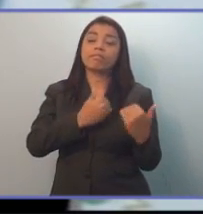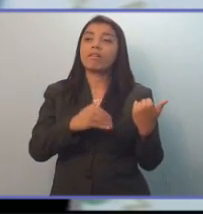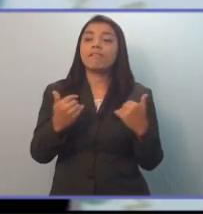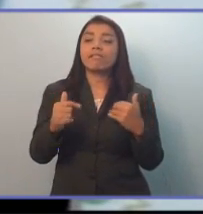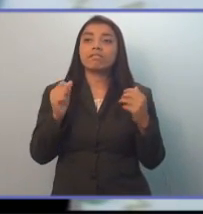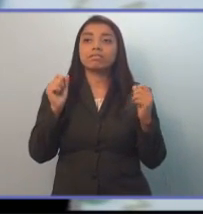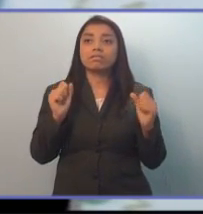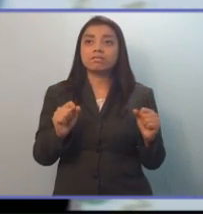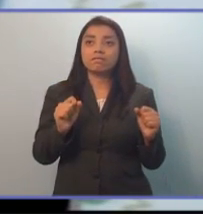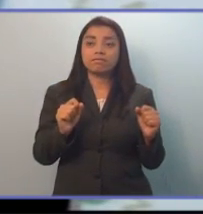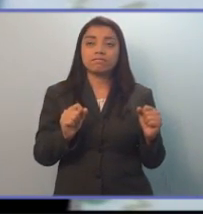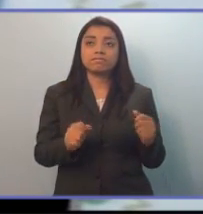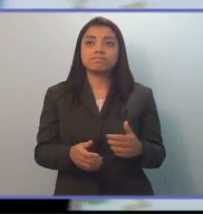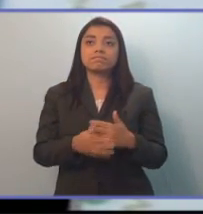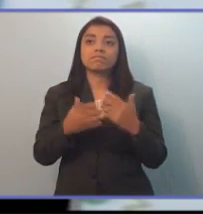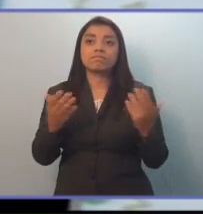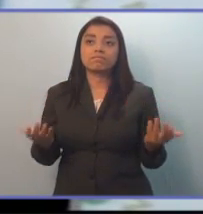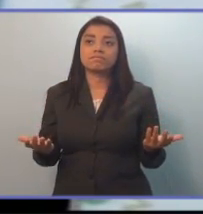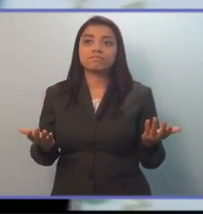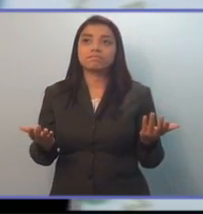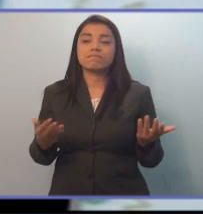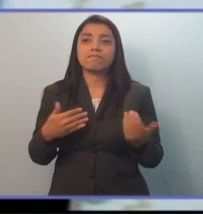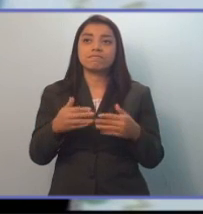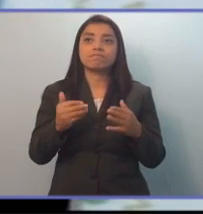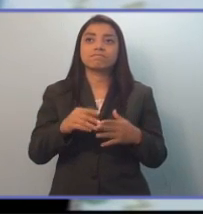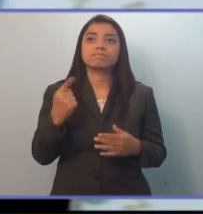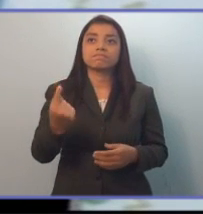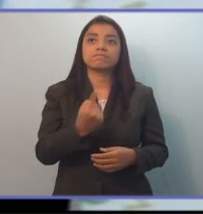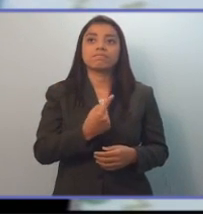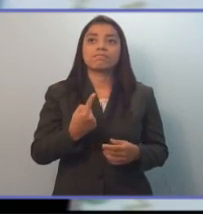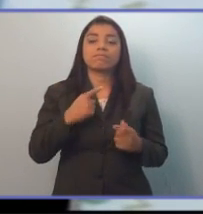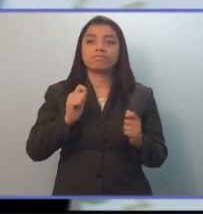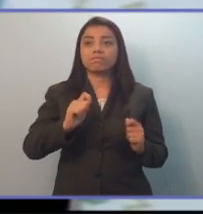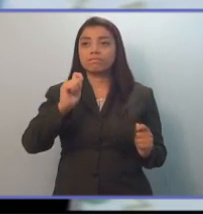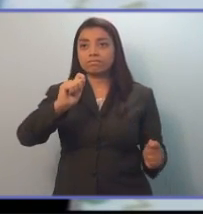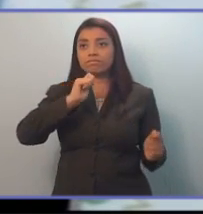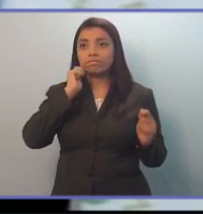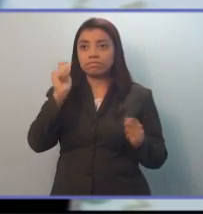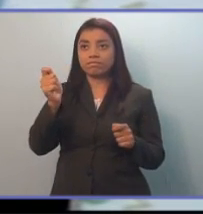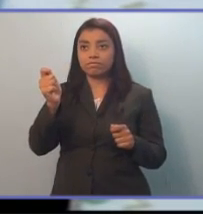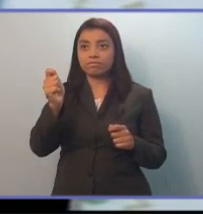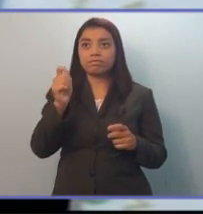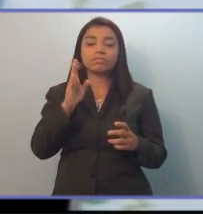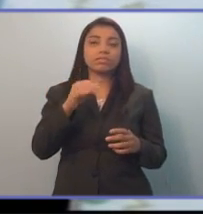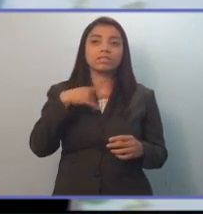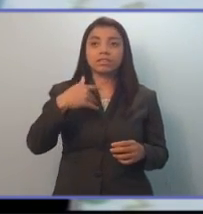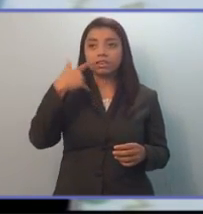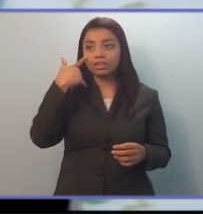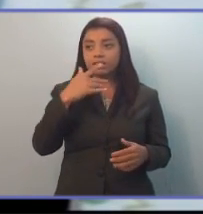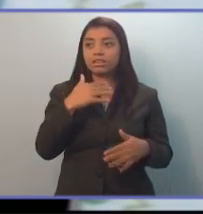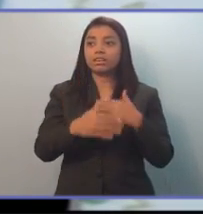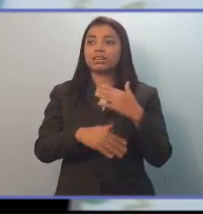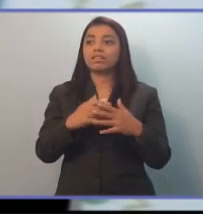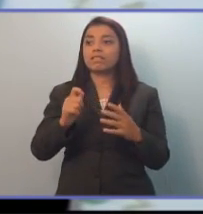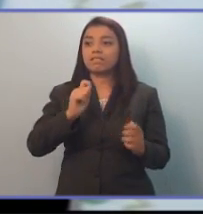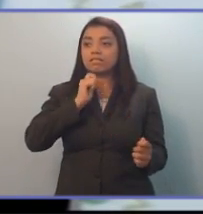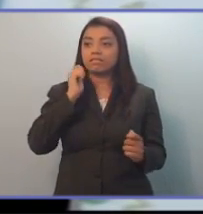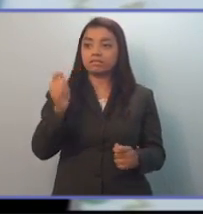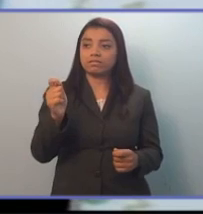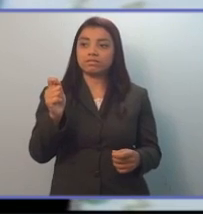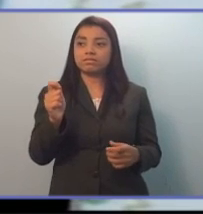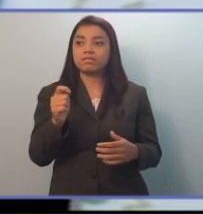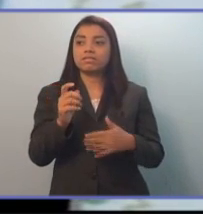infundadas, porque, como le digo, todas las personas tienen derecho a denunciar, pero hay que probar esa denuncia, hay que demostrar mediante prueba